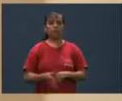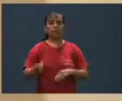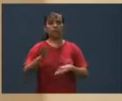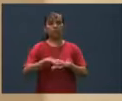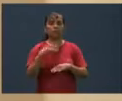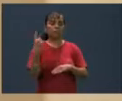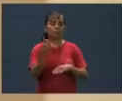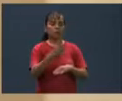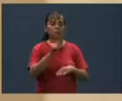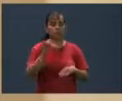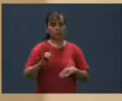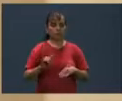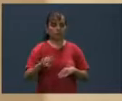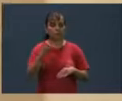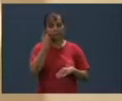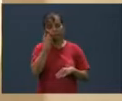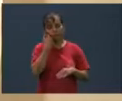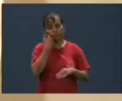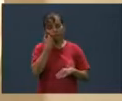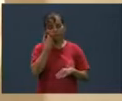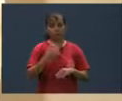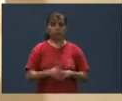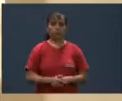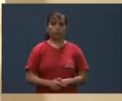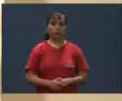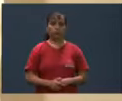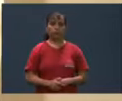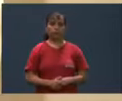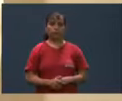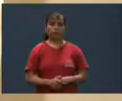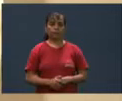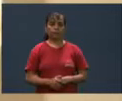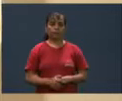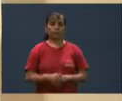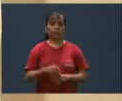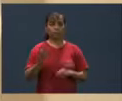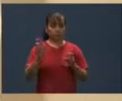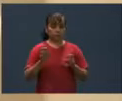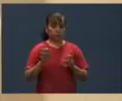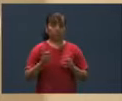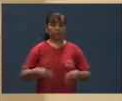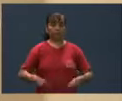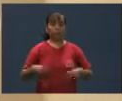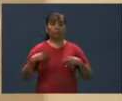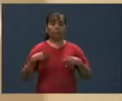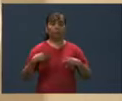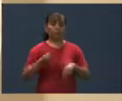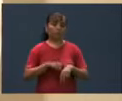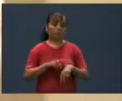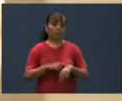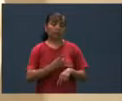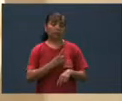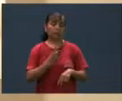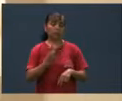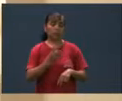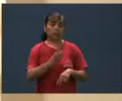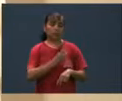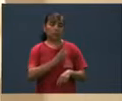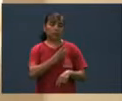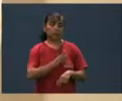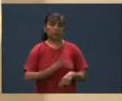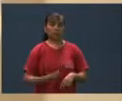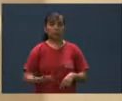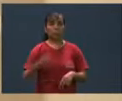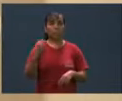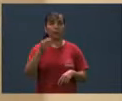todo quienes se encuentran con quebrantos de salud, quienes viven momentos de soledad y depresión,